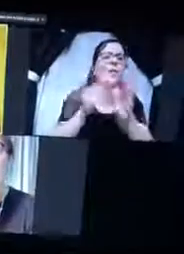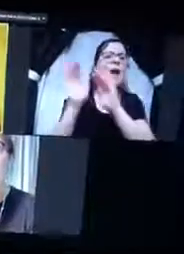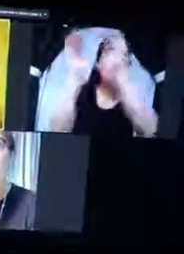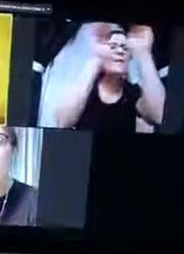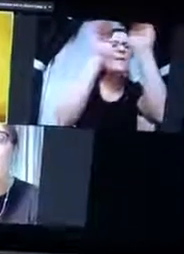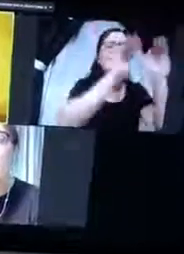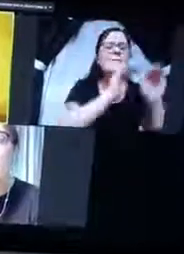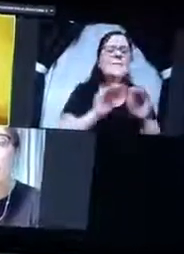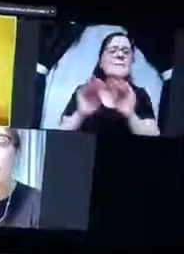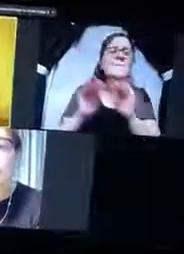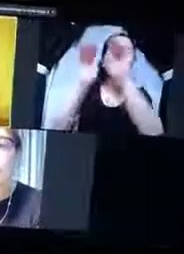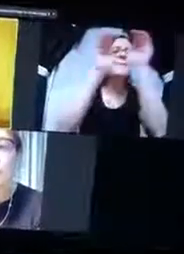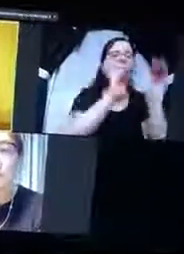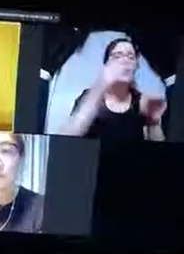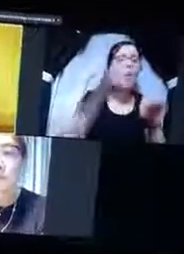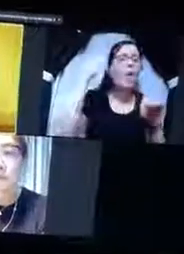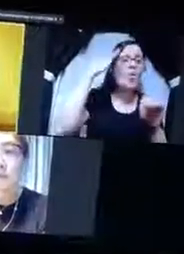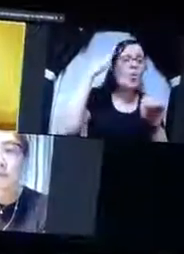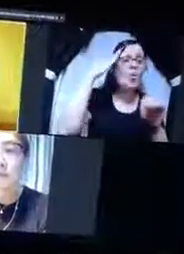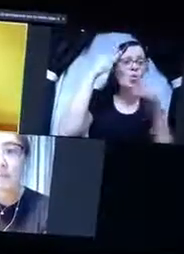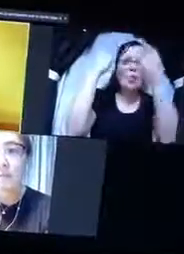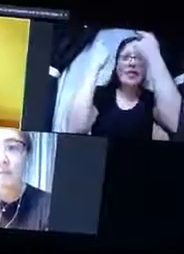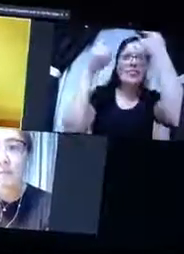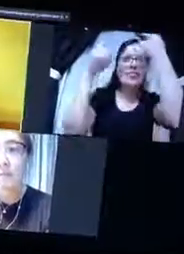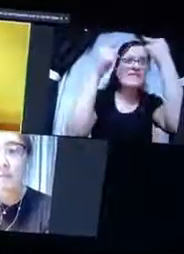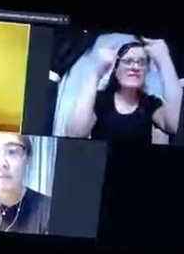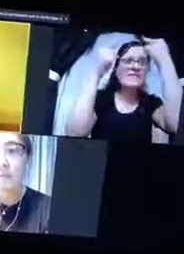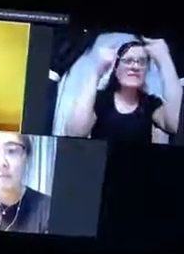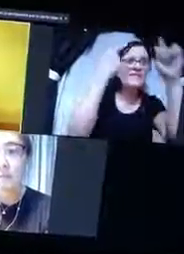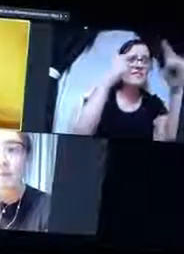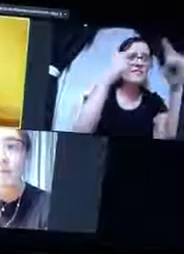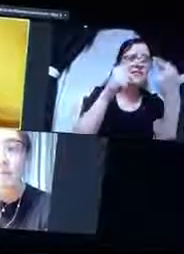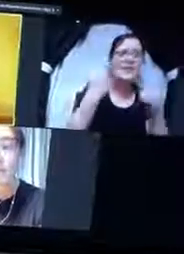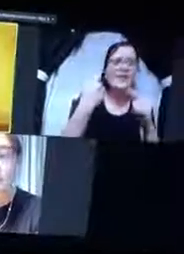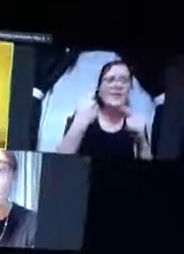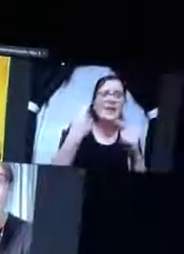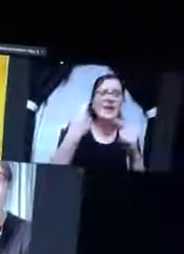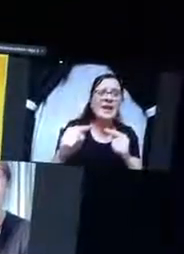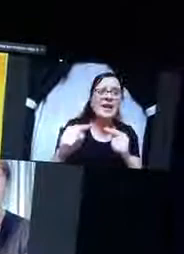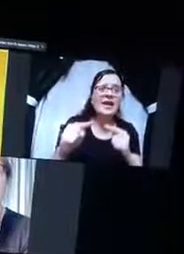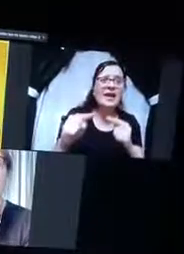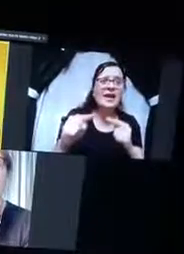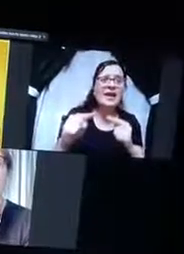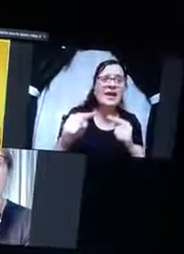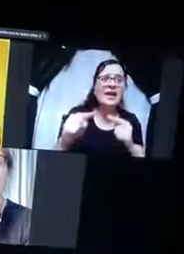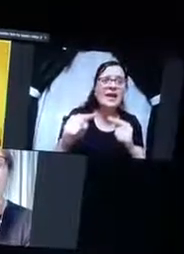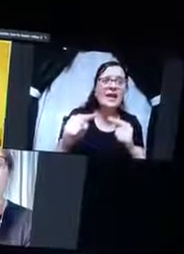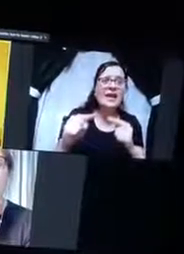diferentes, pero que tienen que ver con cómo se procesa el lenguaje, ¿sí?